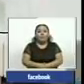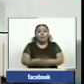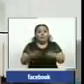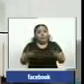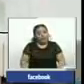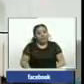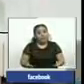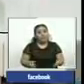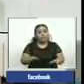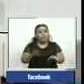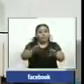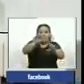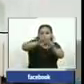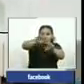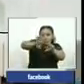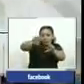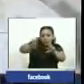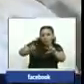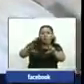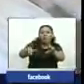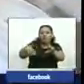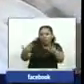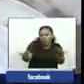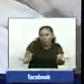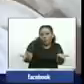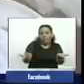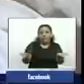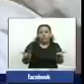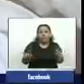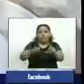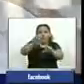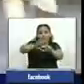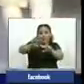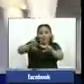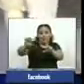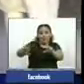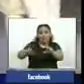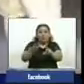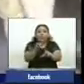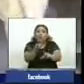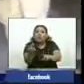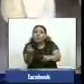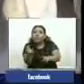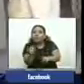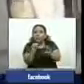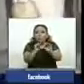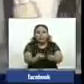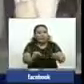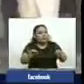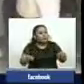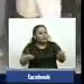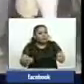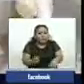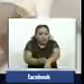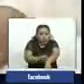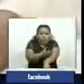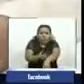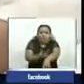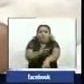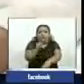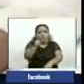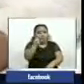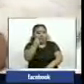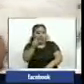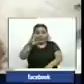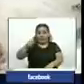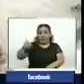Revisemos algunas estadísticas sobre cuál ha sido el comportamiento de las, precisamente de las cifras de niños quemados en los últimos tres años. Escuche